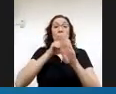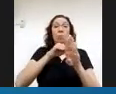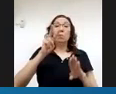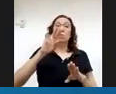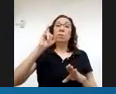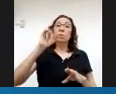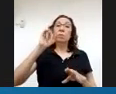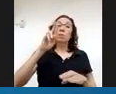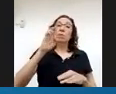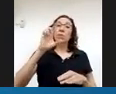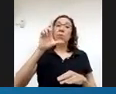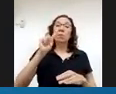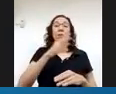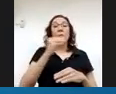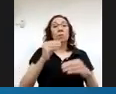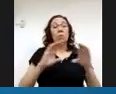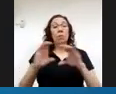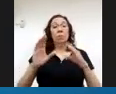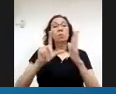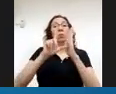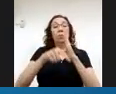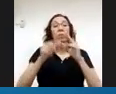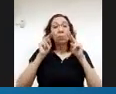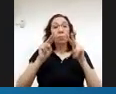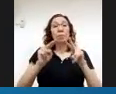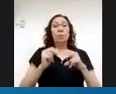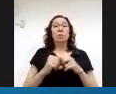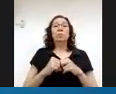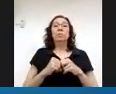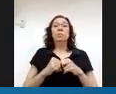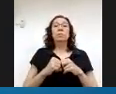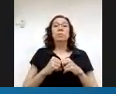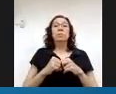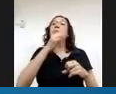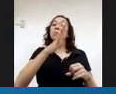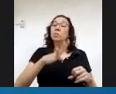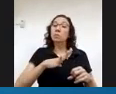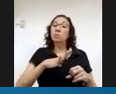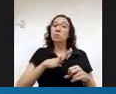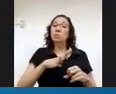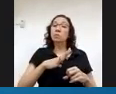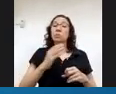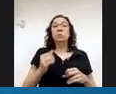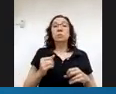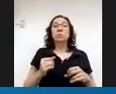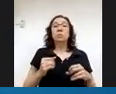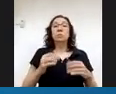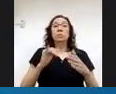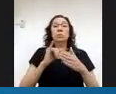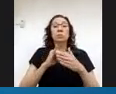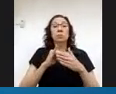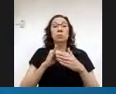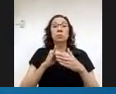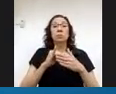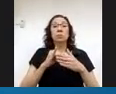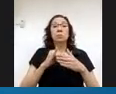Y lo hace luego de observar que las mujeres que extraían